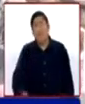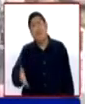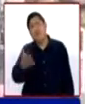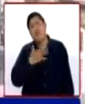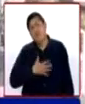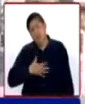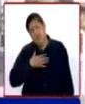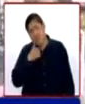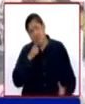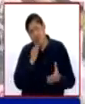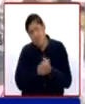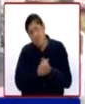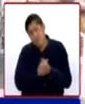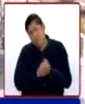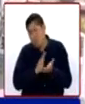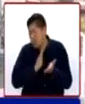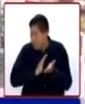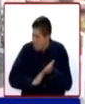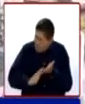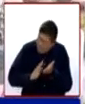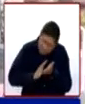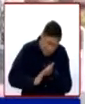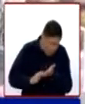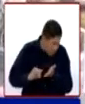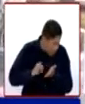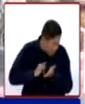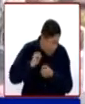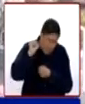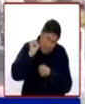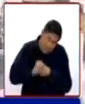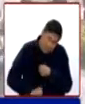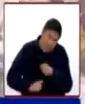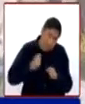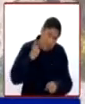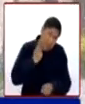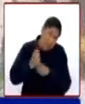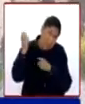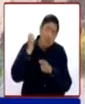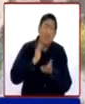Marcela, perdóname si algo daño te he hecho, te perjudica.